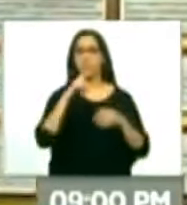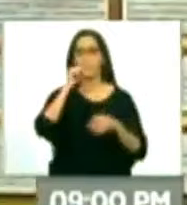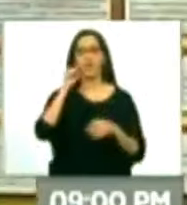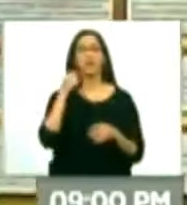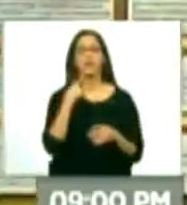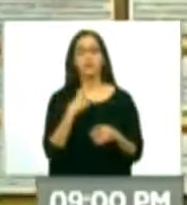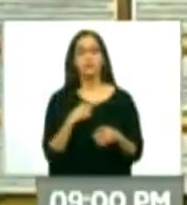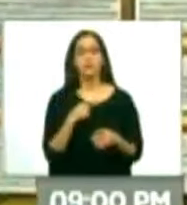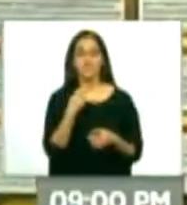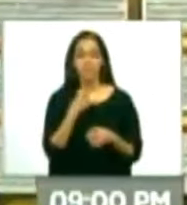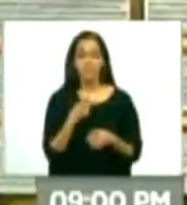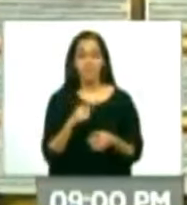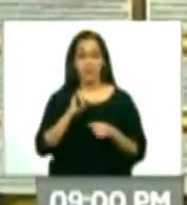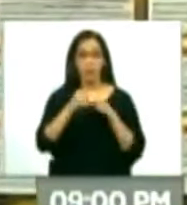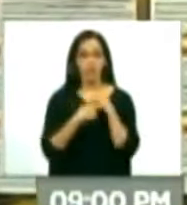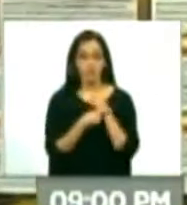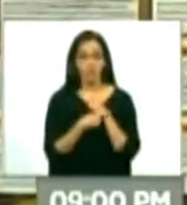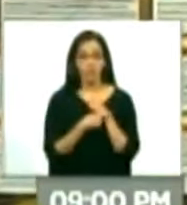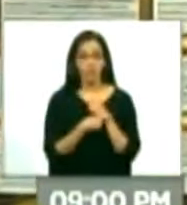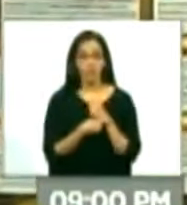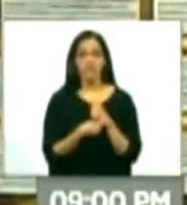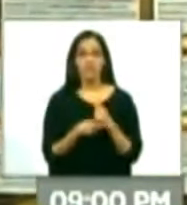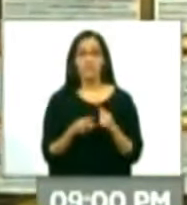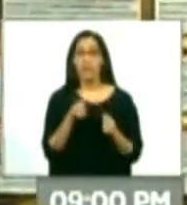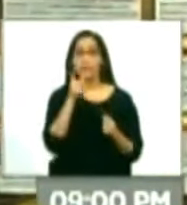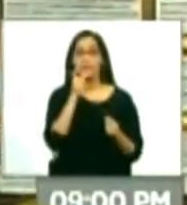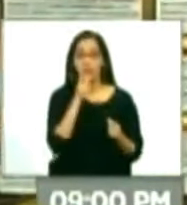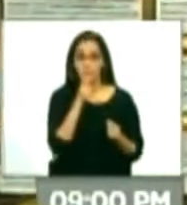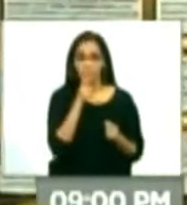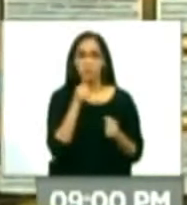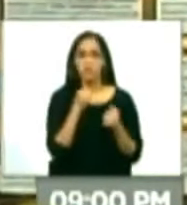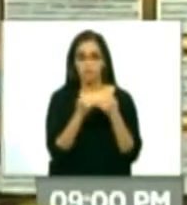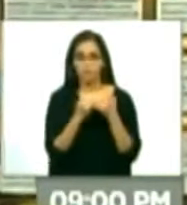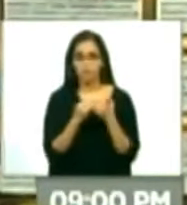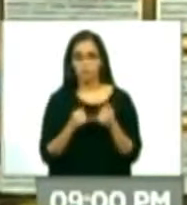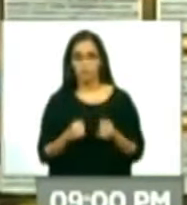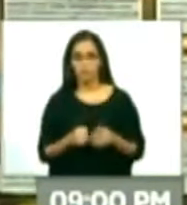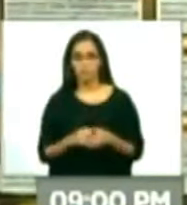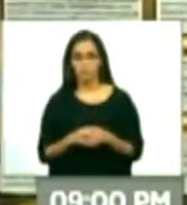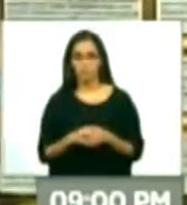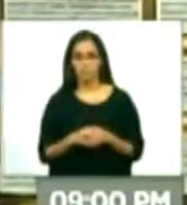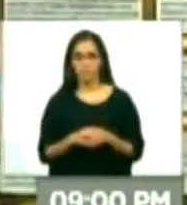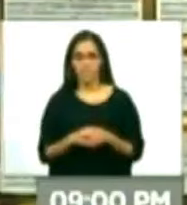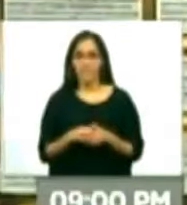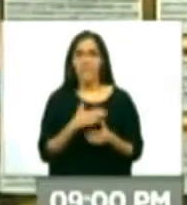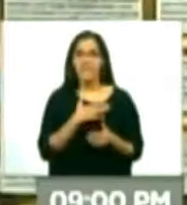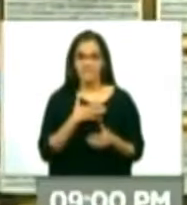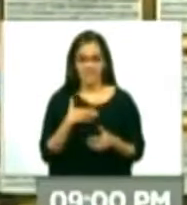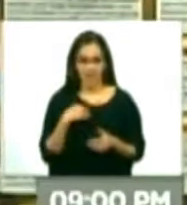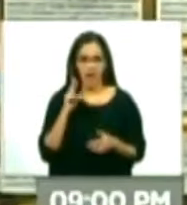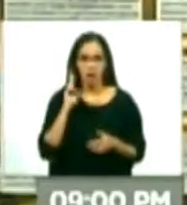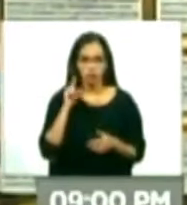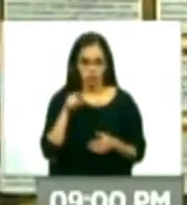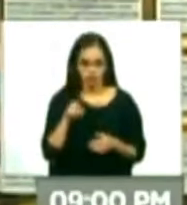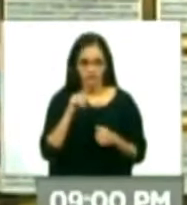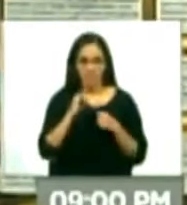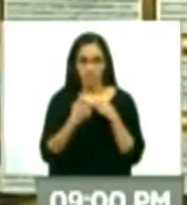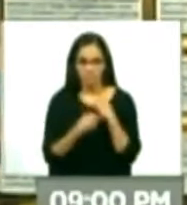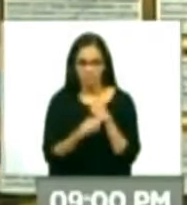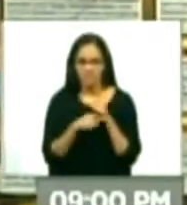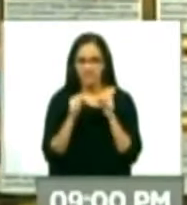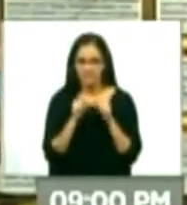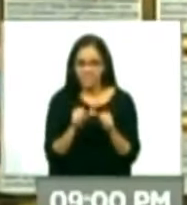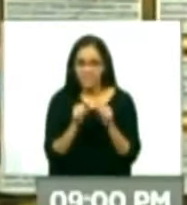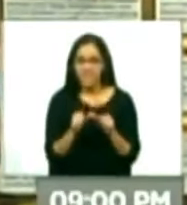Juanito Alimaña, a Ravel, que mete una pregunta, una última pregunta. ¿Quiere usted que Juanito Alimaña siga